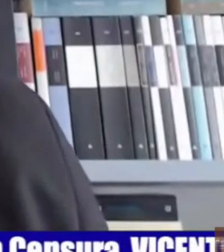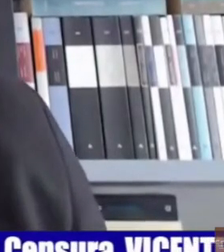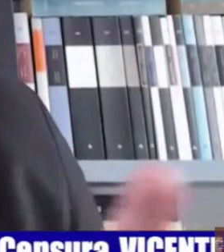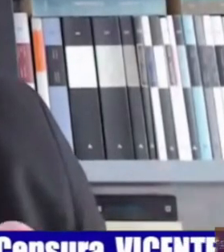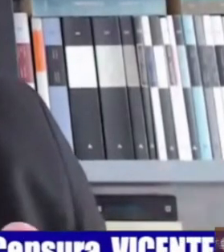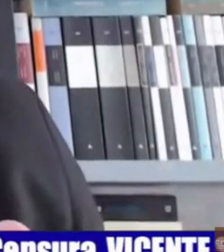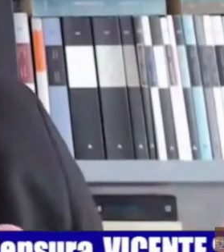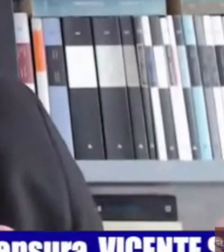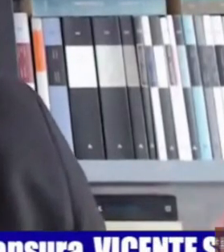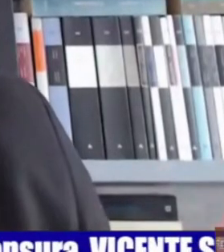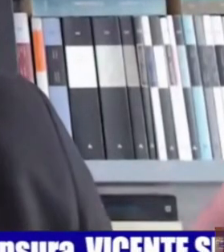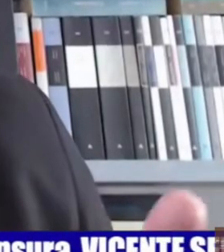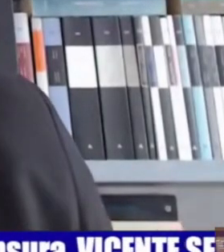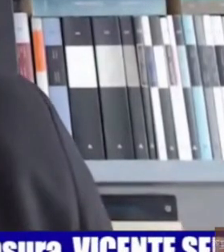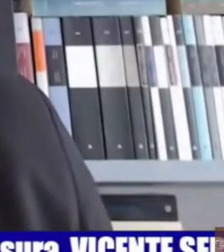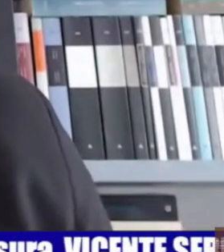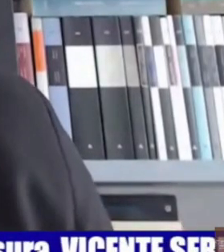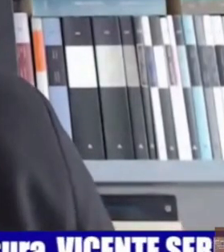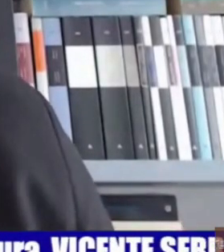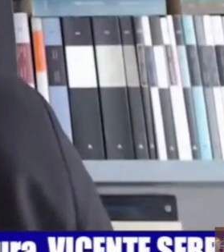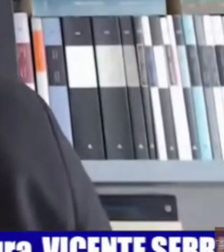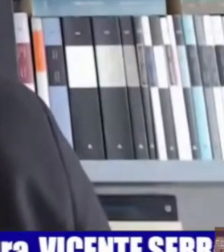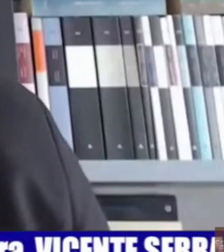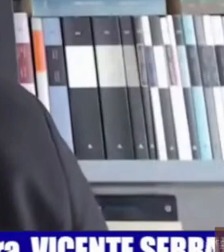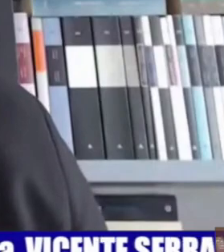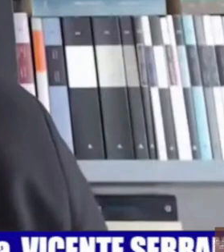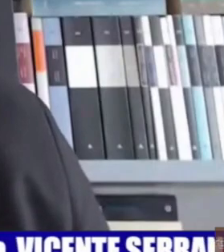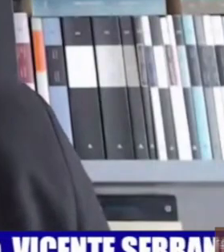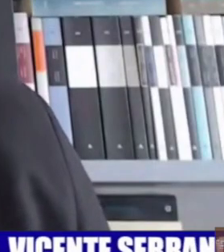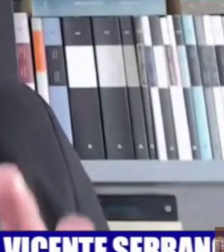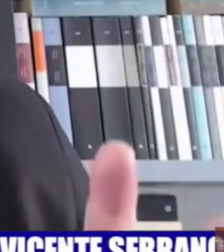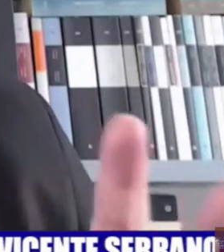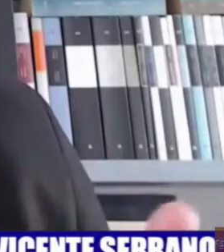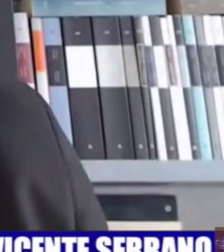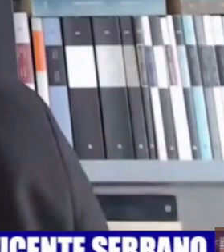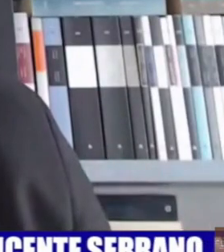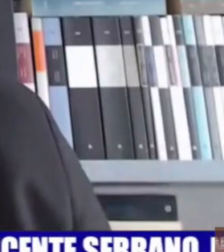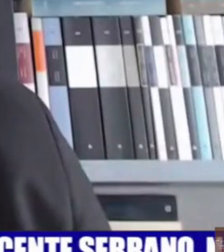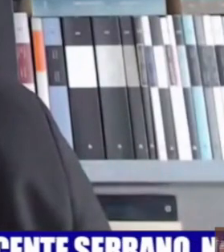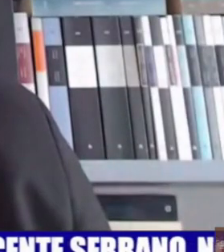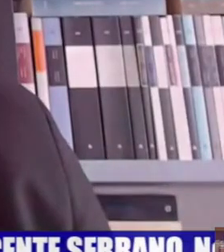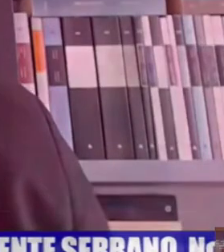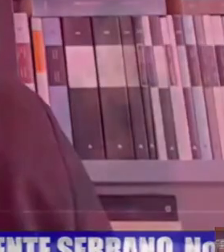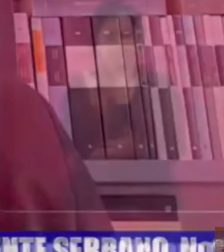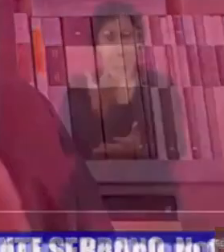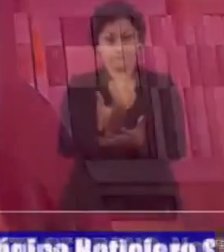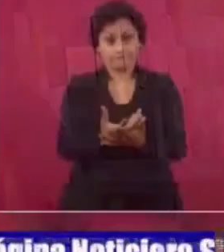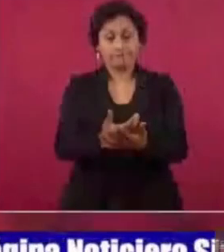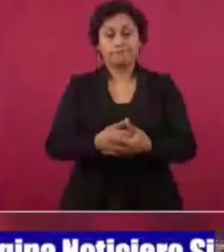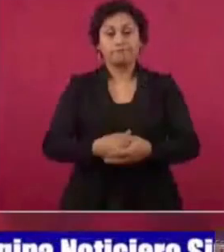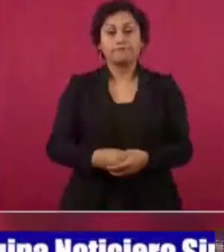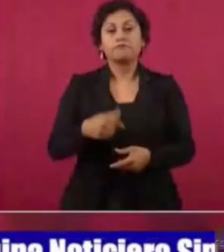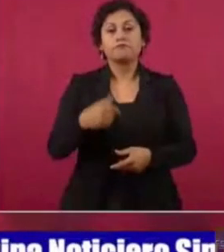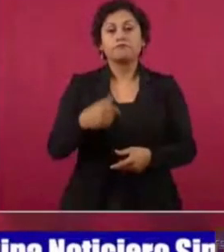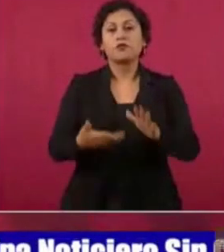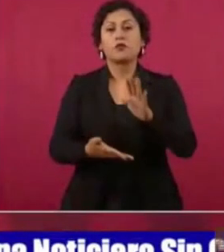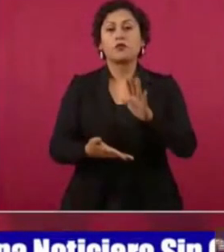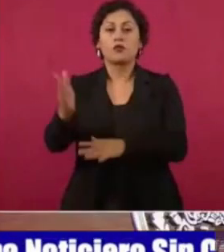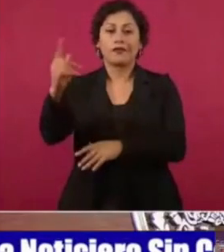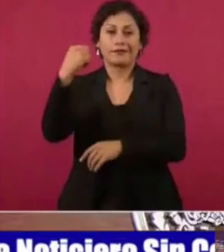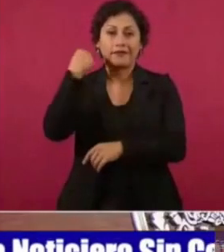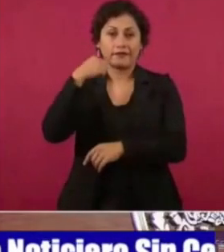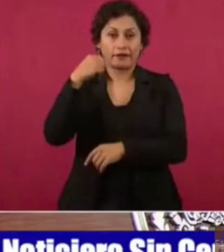personajes no le van a tomar la palabra al presidente López Obrador, y él lo sabe muy bien, porque lo ha dicho y